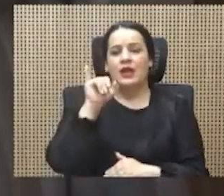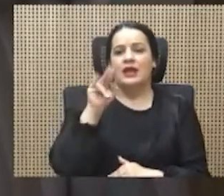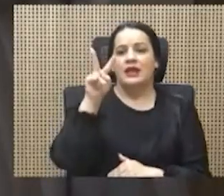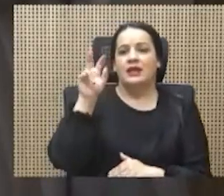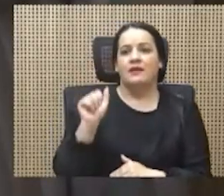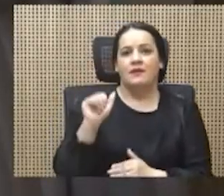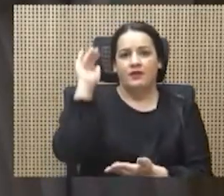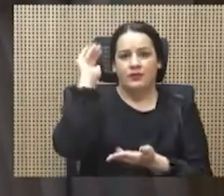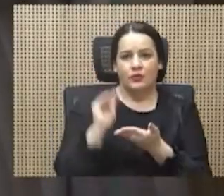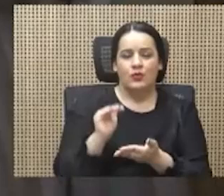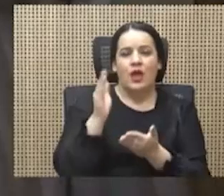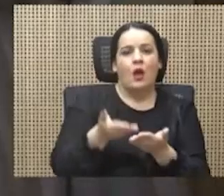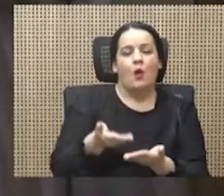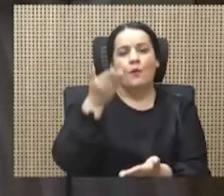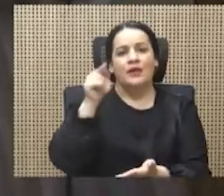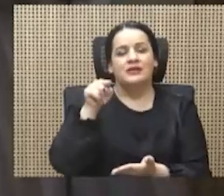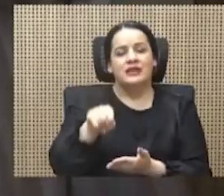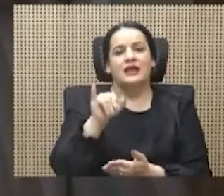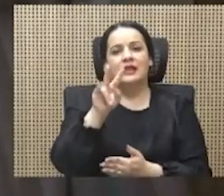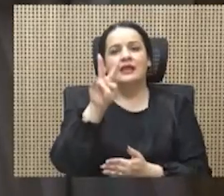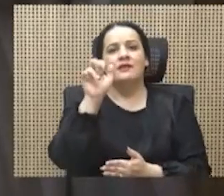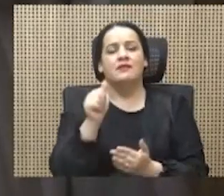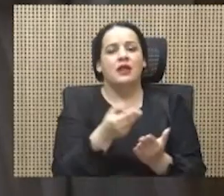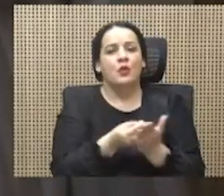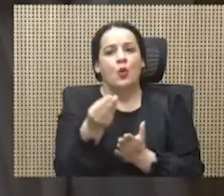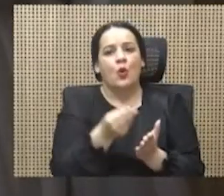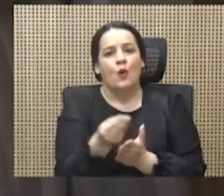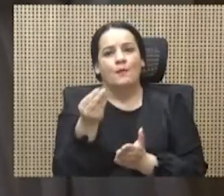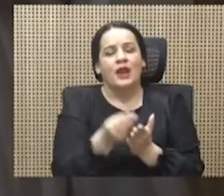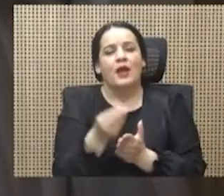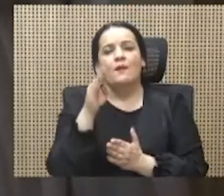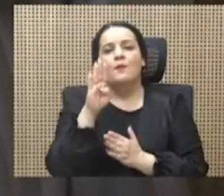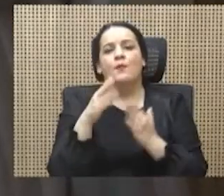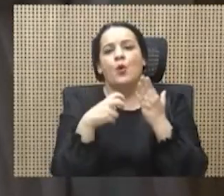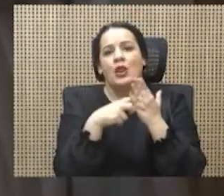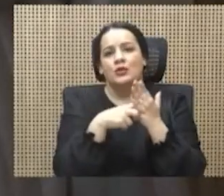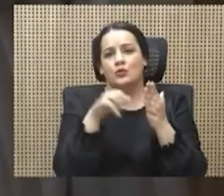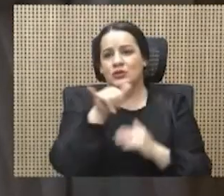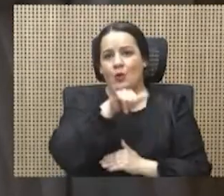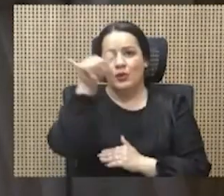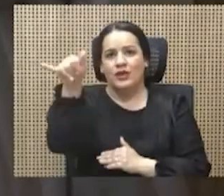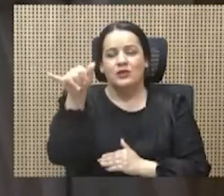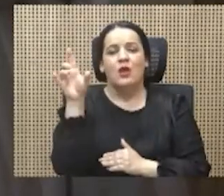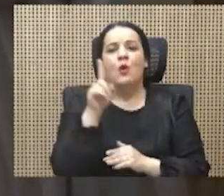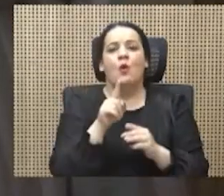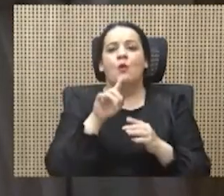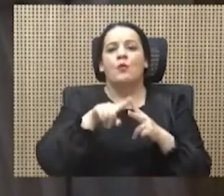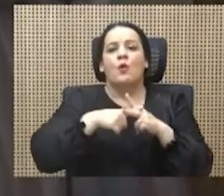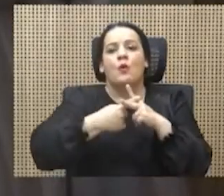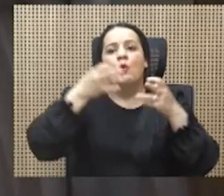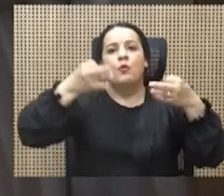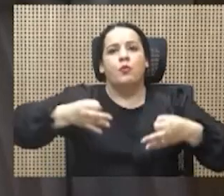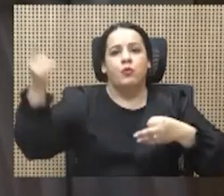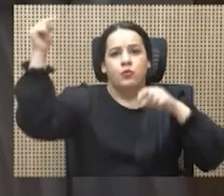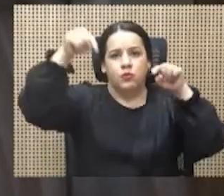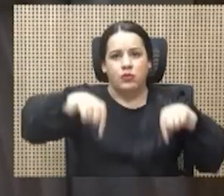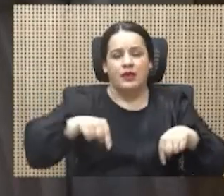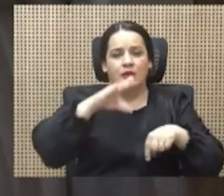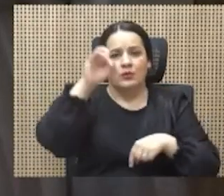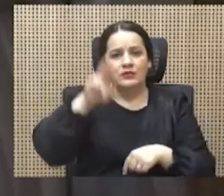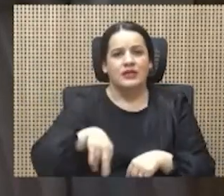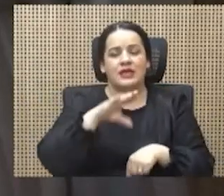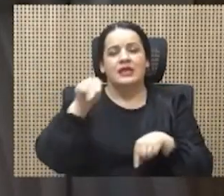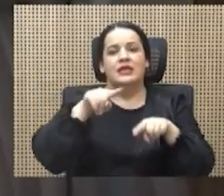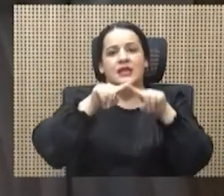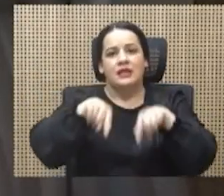es decir, aumenta el IVA en la compra de boletos aéreos cuyo origen o destino sea el país. Y además en el artículo 7 se elimina